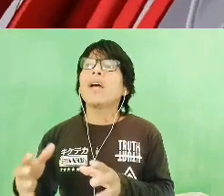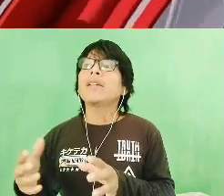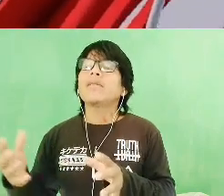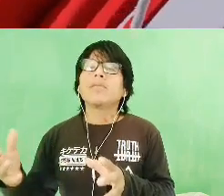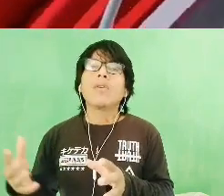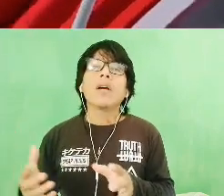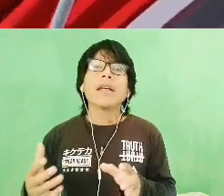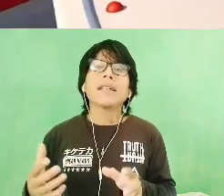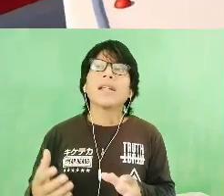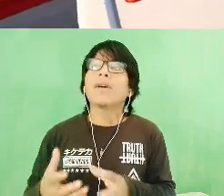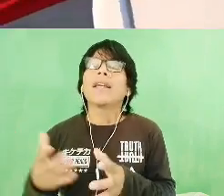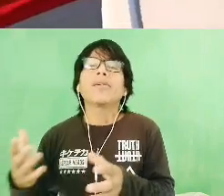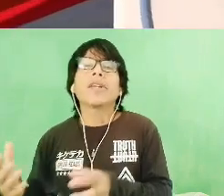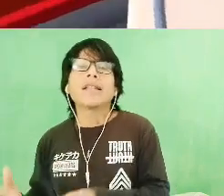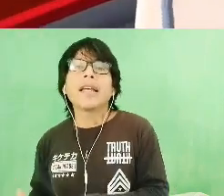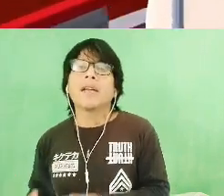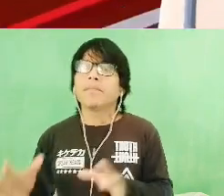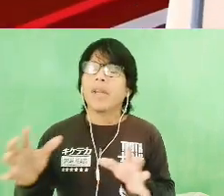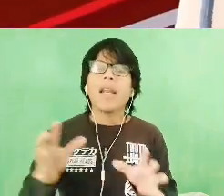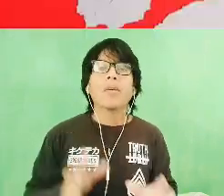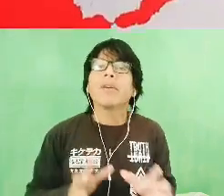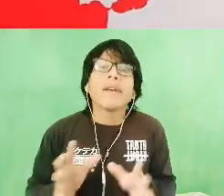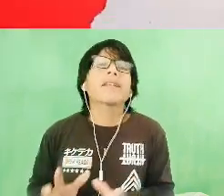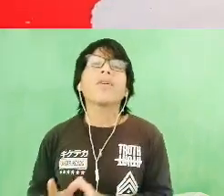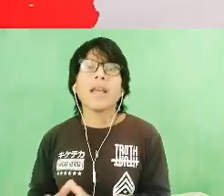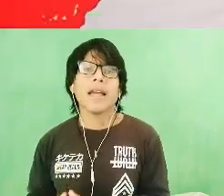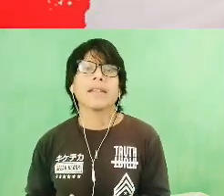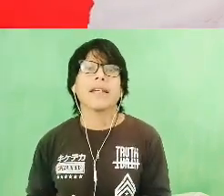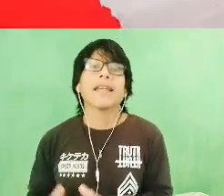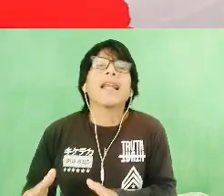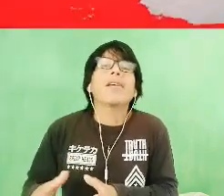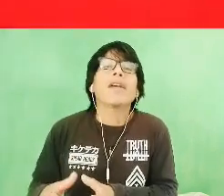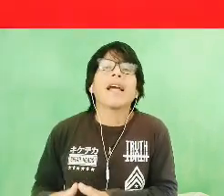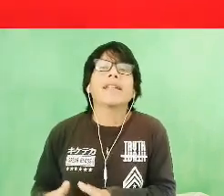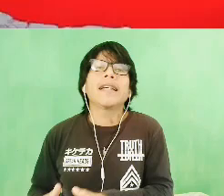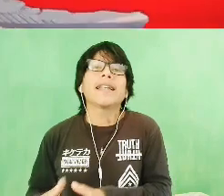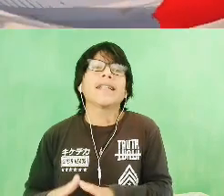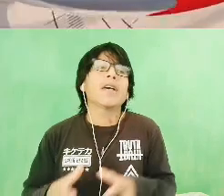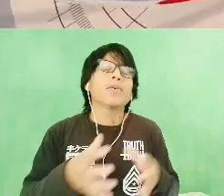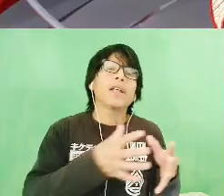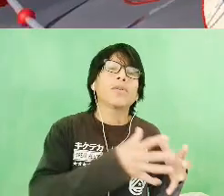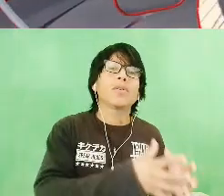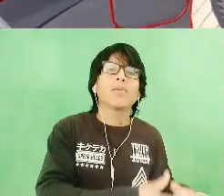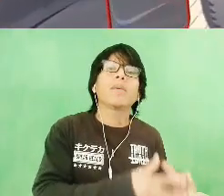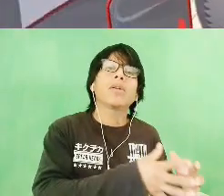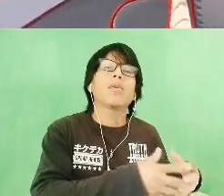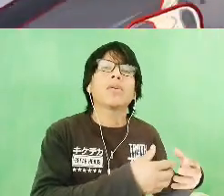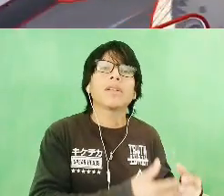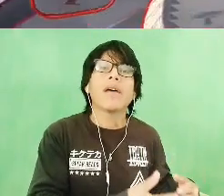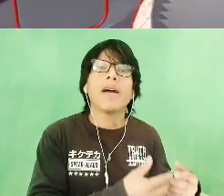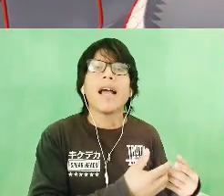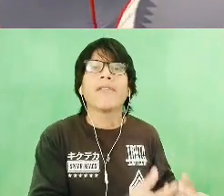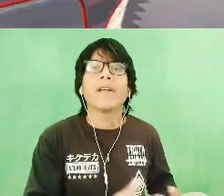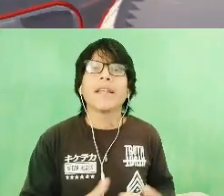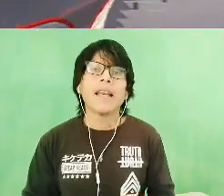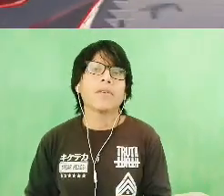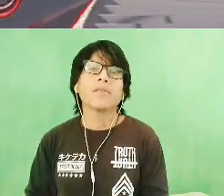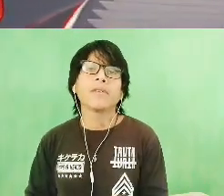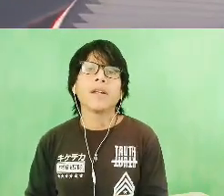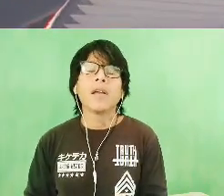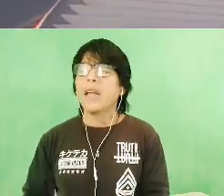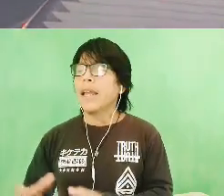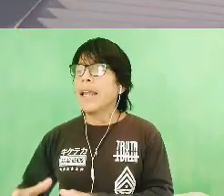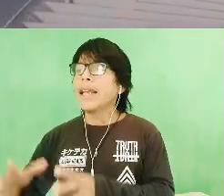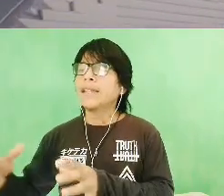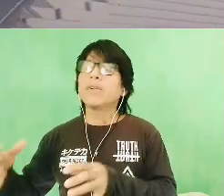qué no han ido tras él? La UIF, ¿qué es lo que hace? ¿Qué era lo que hacía Santiago Nieto en su momento cuando estaba al frente de la